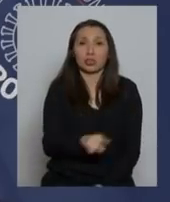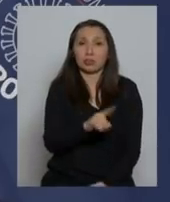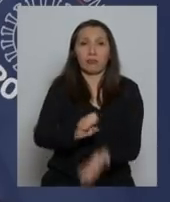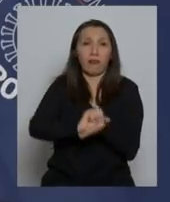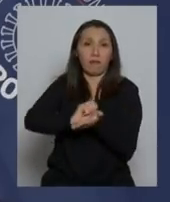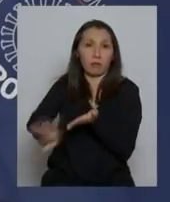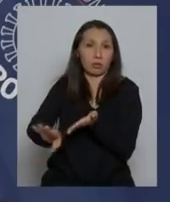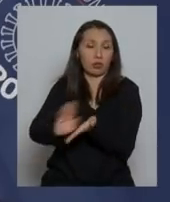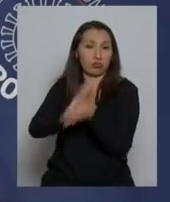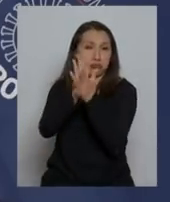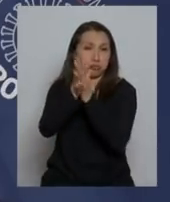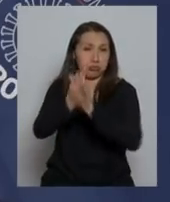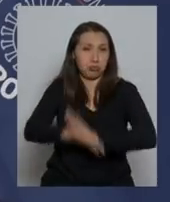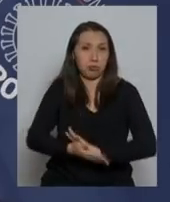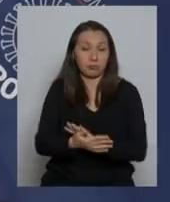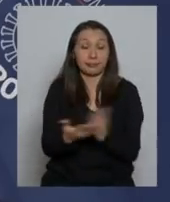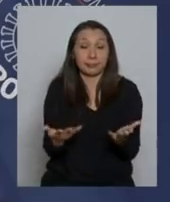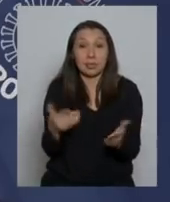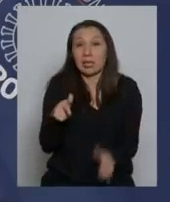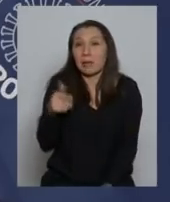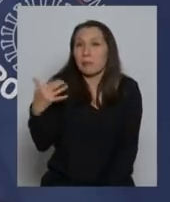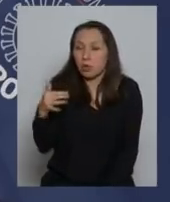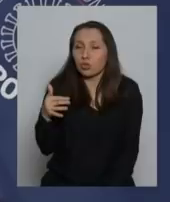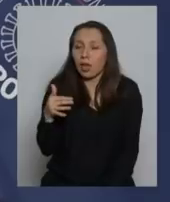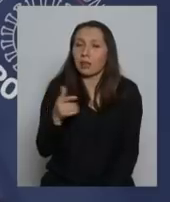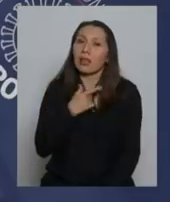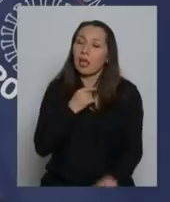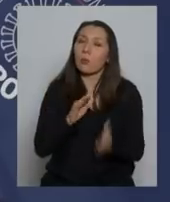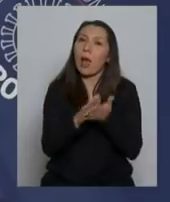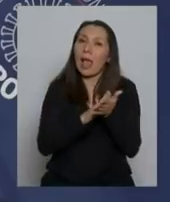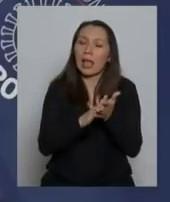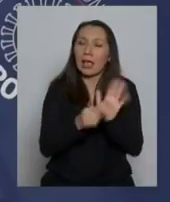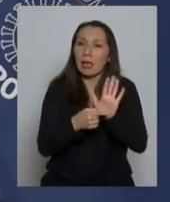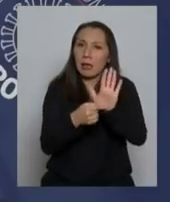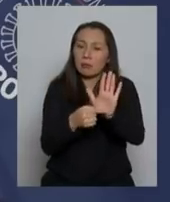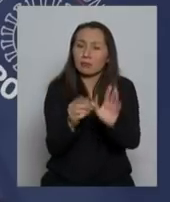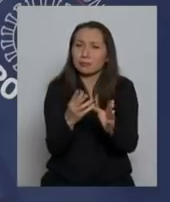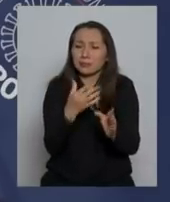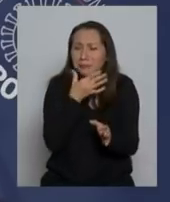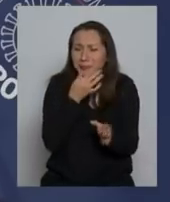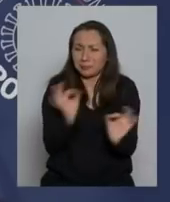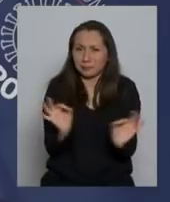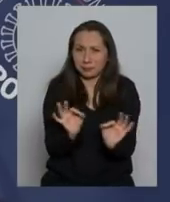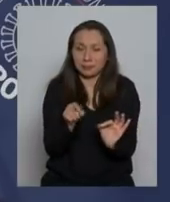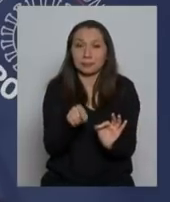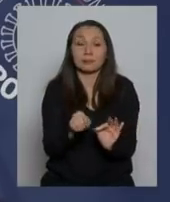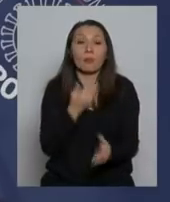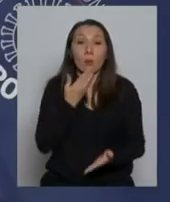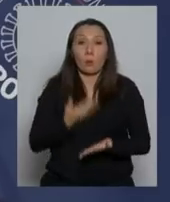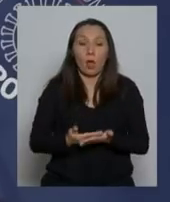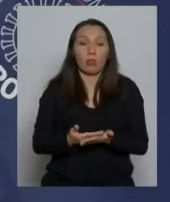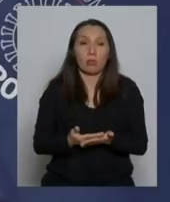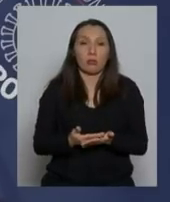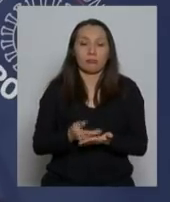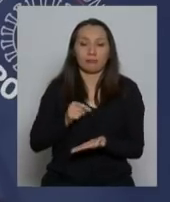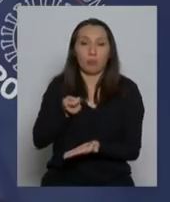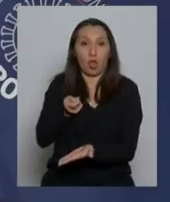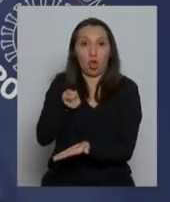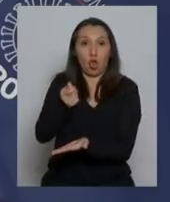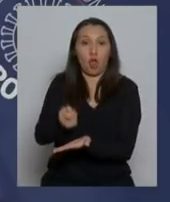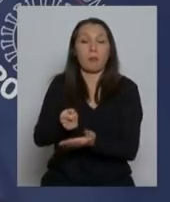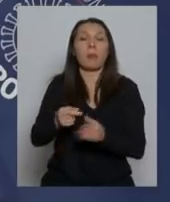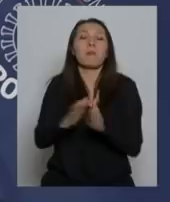porque no servían. Y la importancia de esto la quiero ejemplificar en algo muy sencillo. Cuando uno adquiere